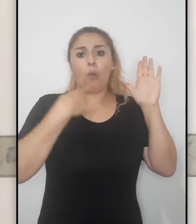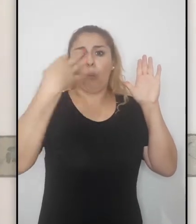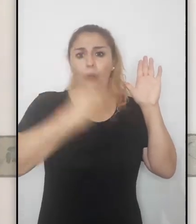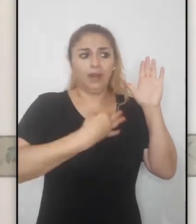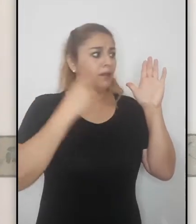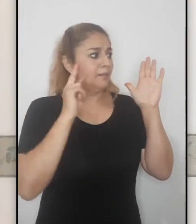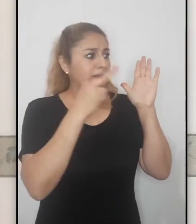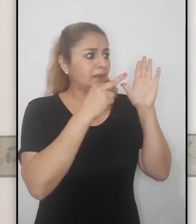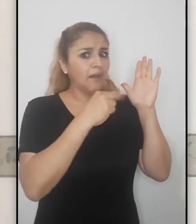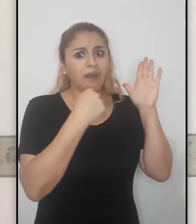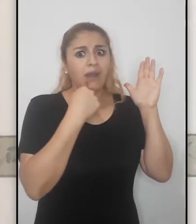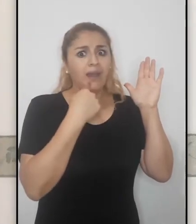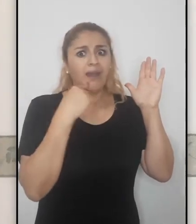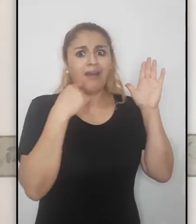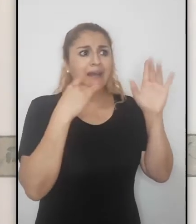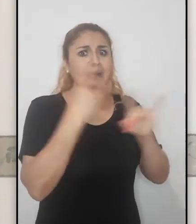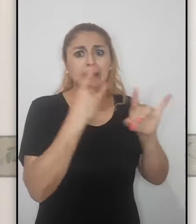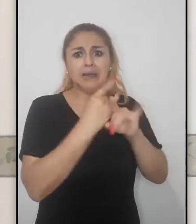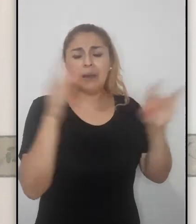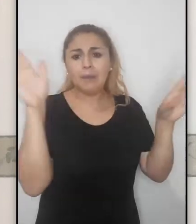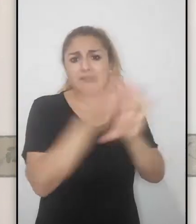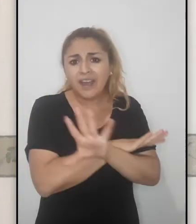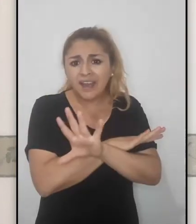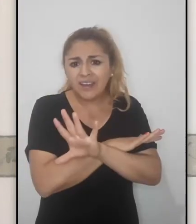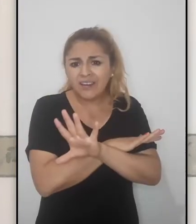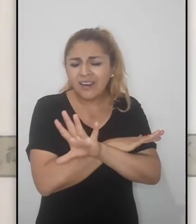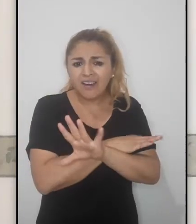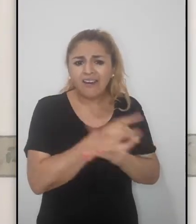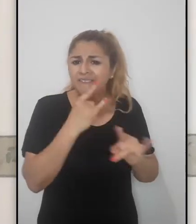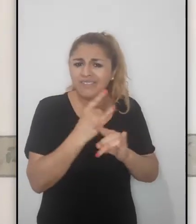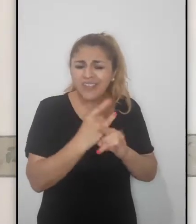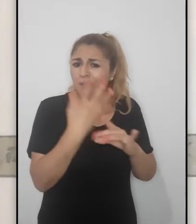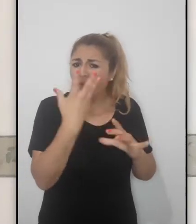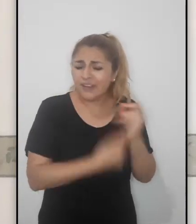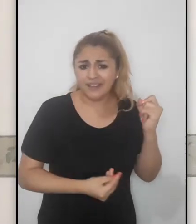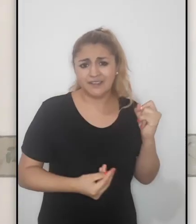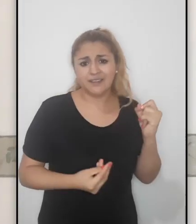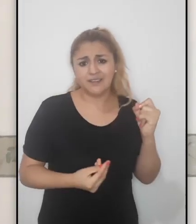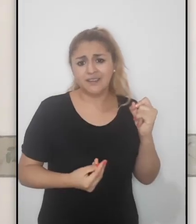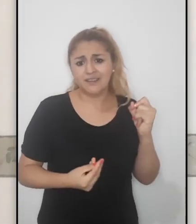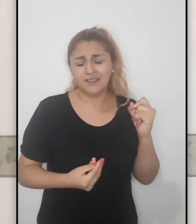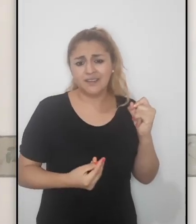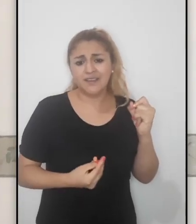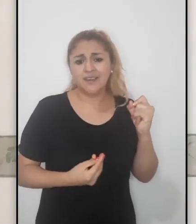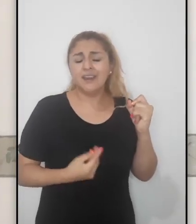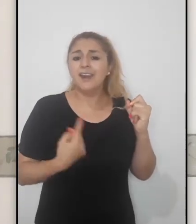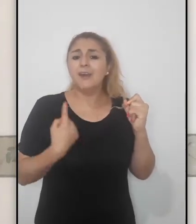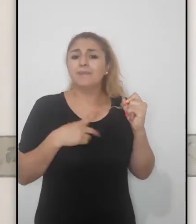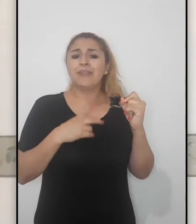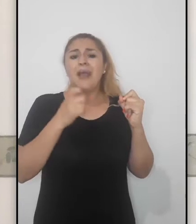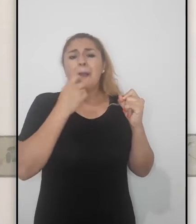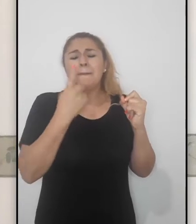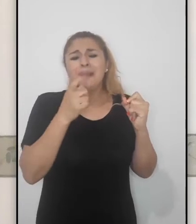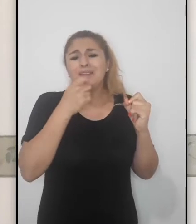si bien de alguna manera esto es correcto no no es del todo porque nos